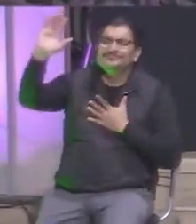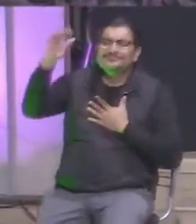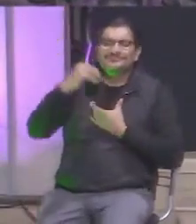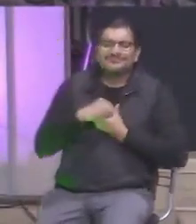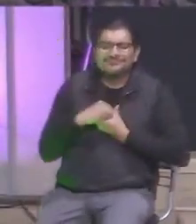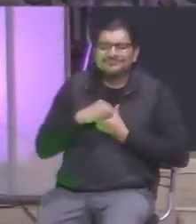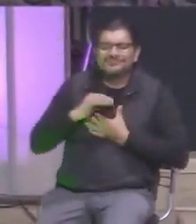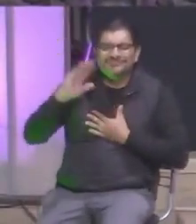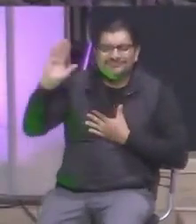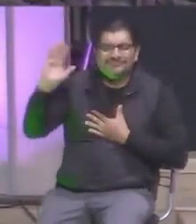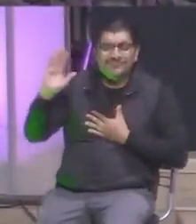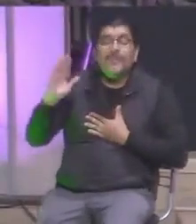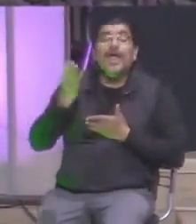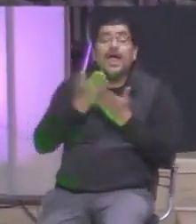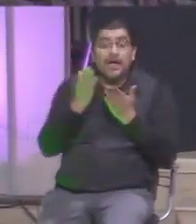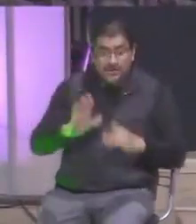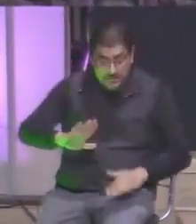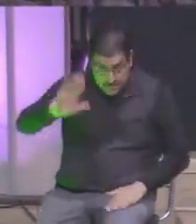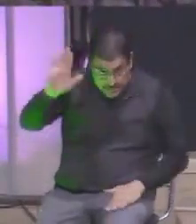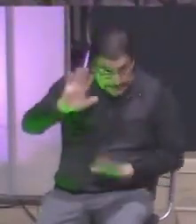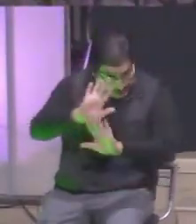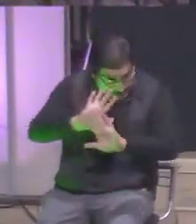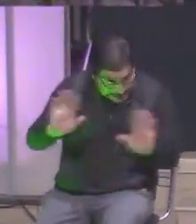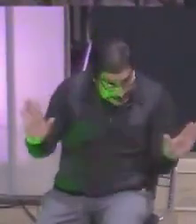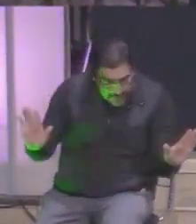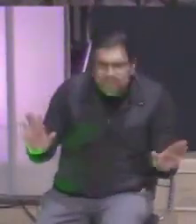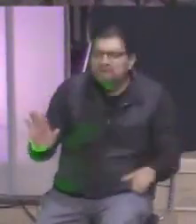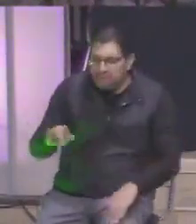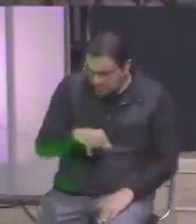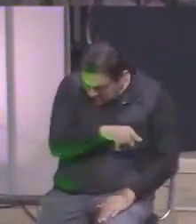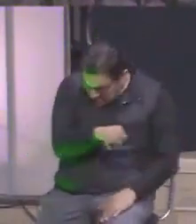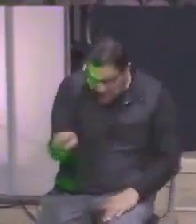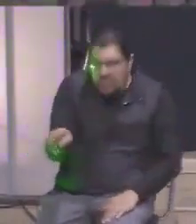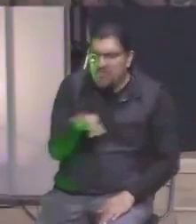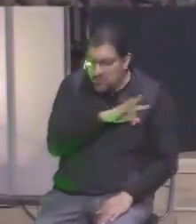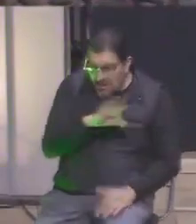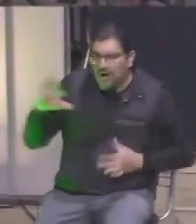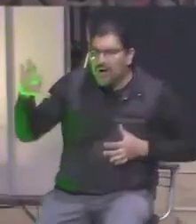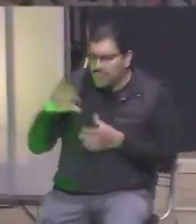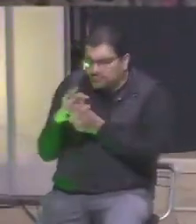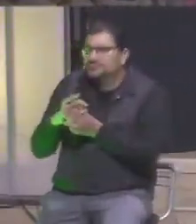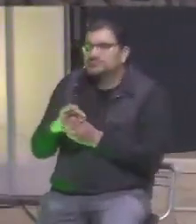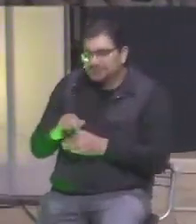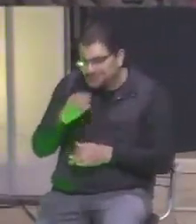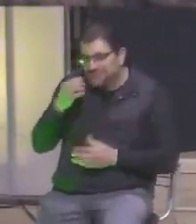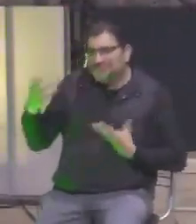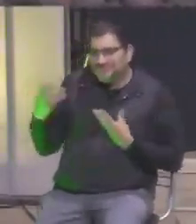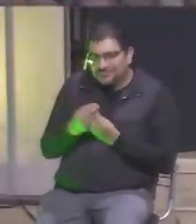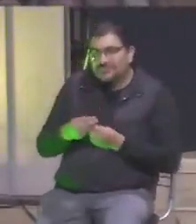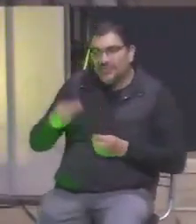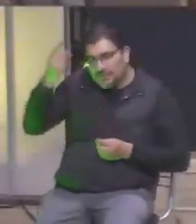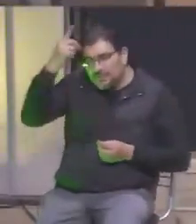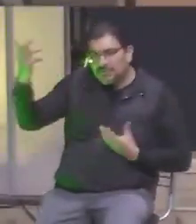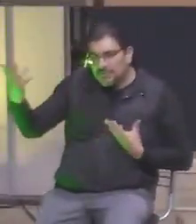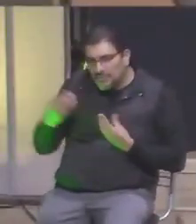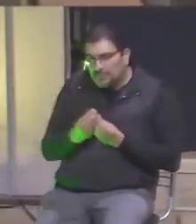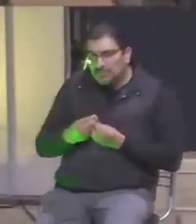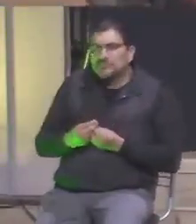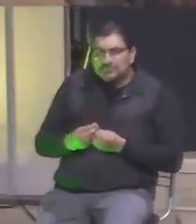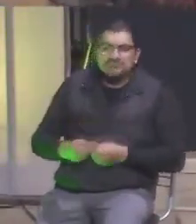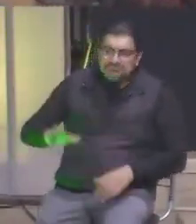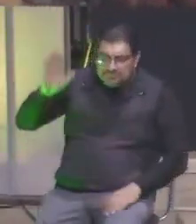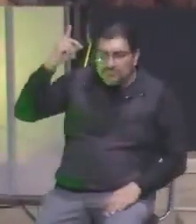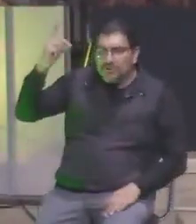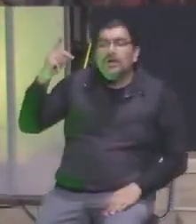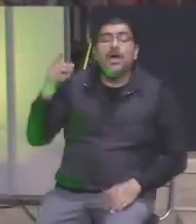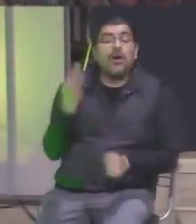le voy a pedir un favor si usted levantó su mano ahí donde está quiero que cierre sus ojos y vamos a hacer esta oración Yo yo te voy a acompañar y nos